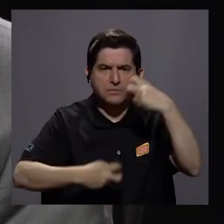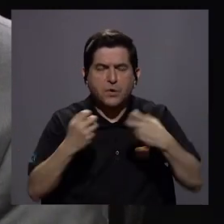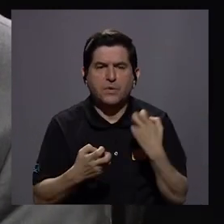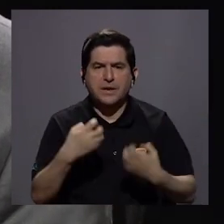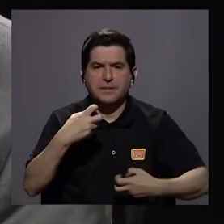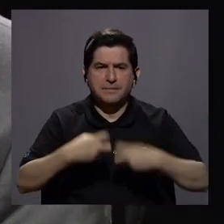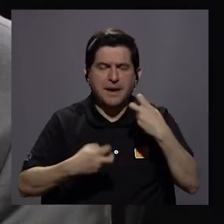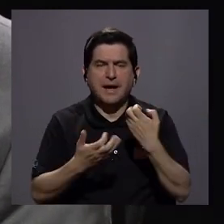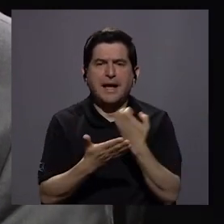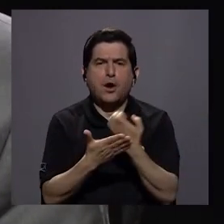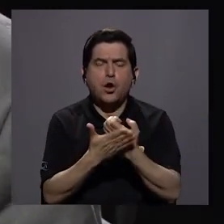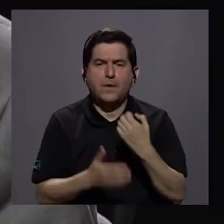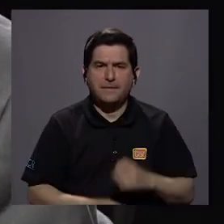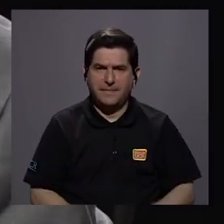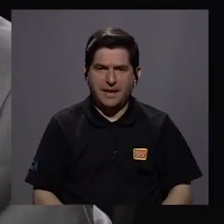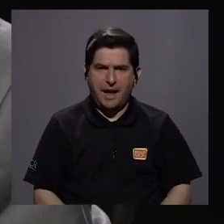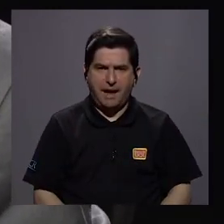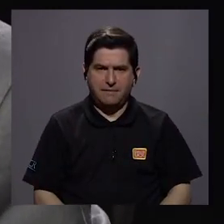de la crisis económica.